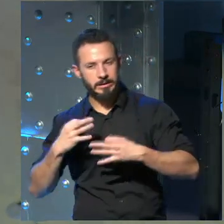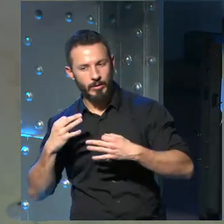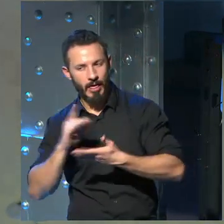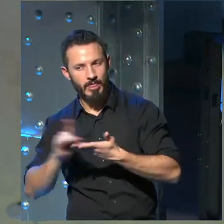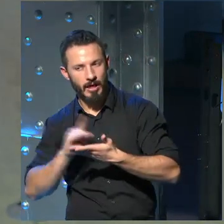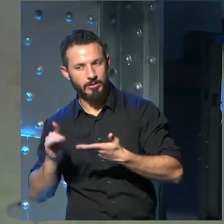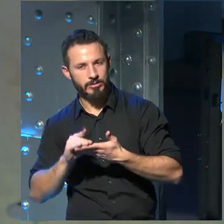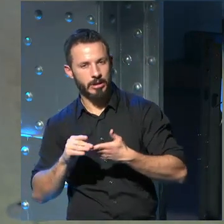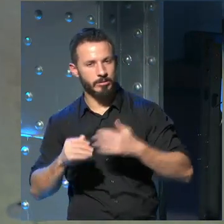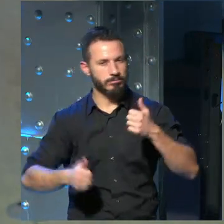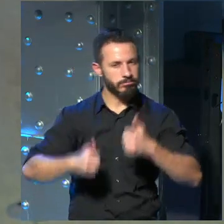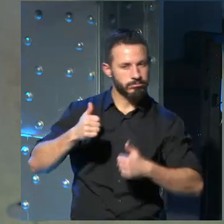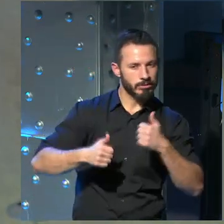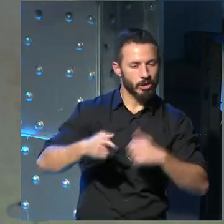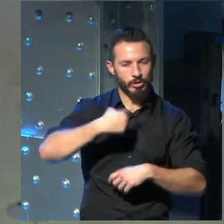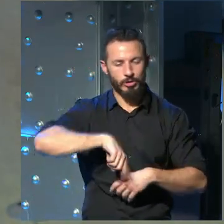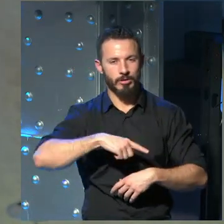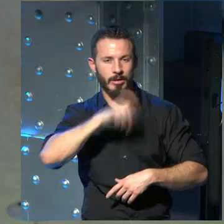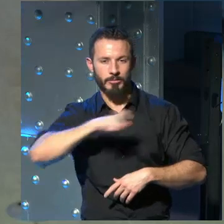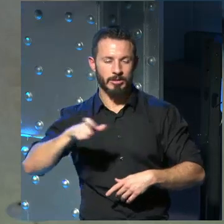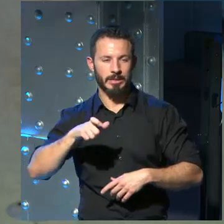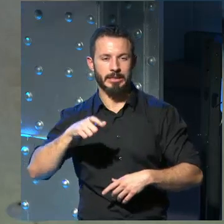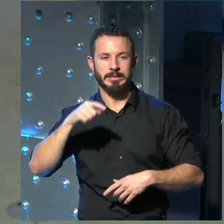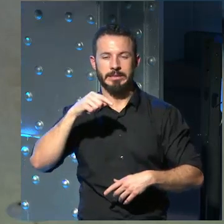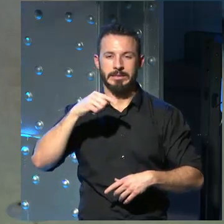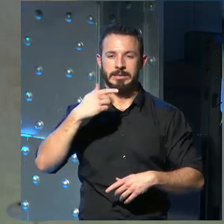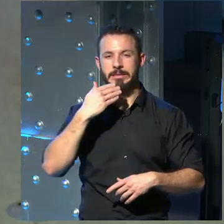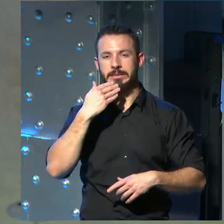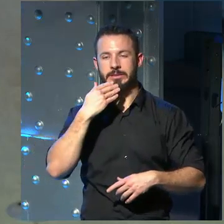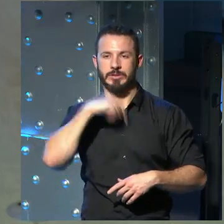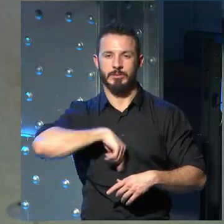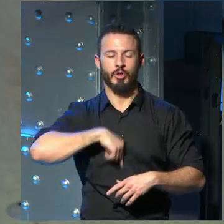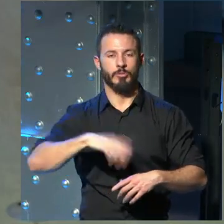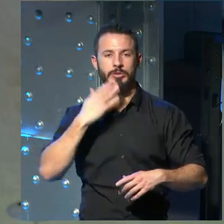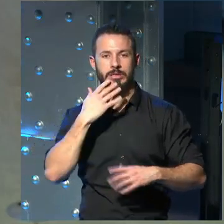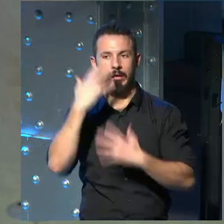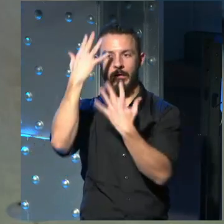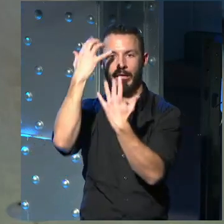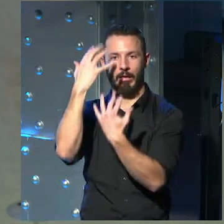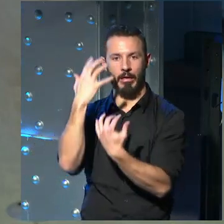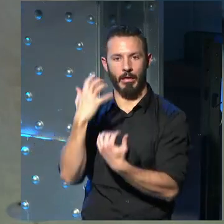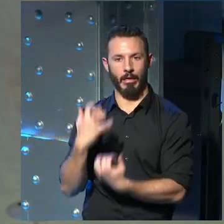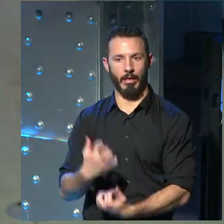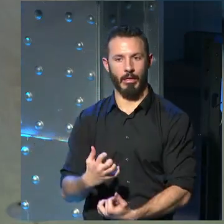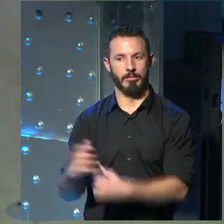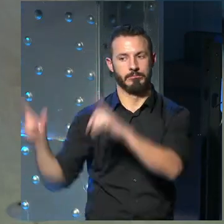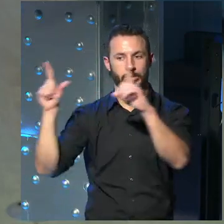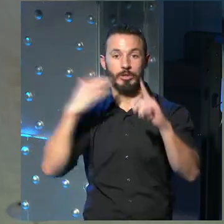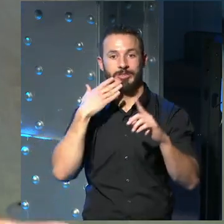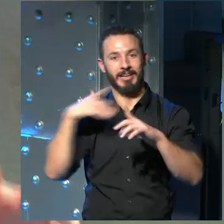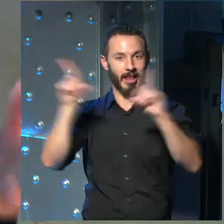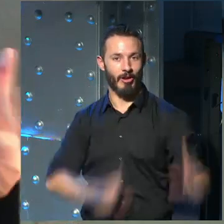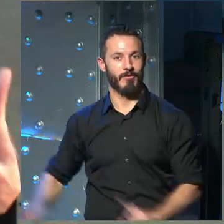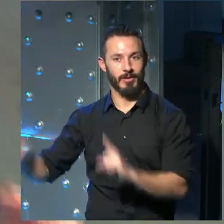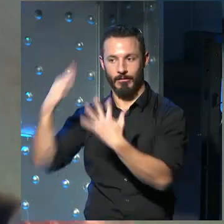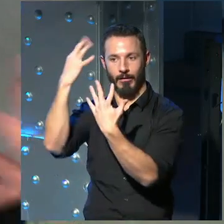esos datos. Al final nos sentimos un poco los ciudadanos como radiografiados para la obtención de esos datos. ¿Qué es lo que evita